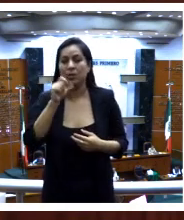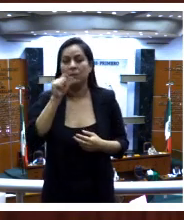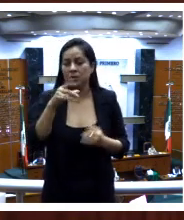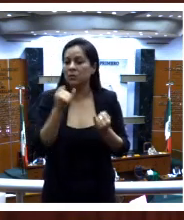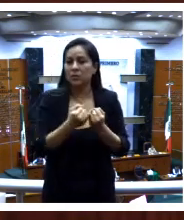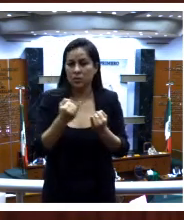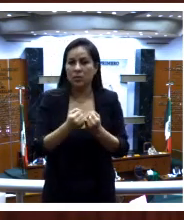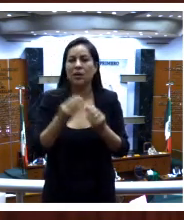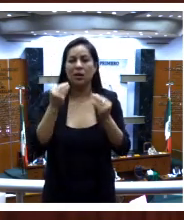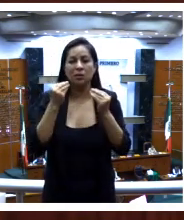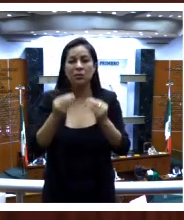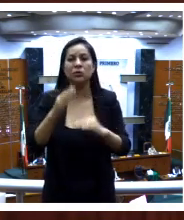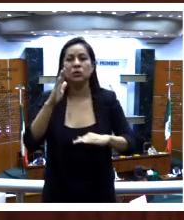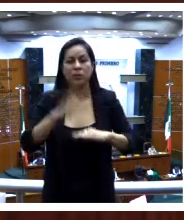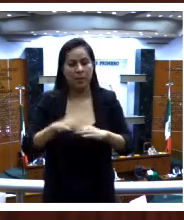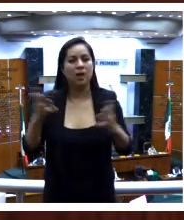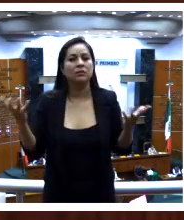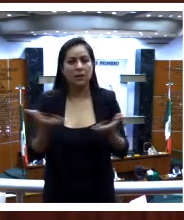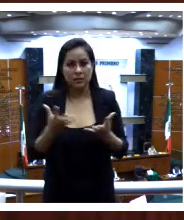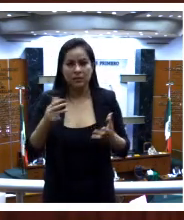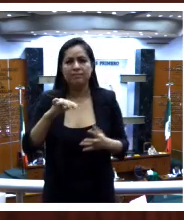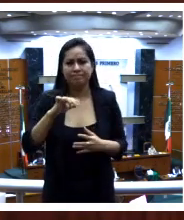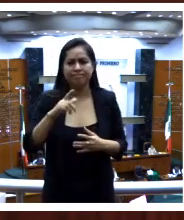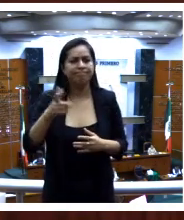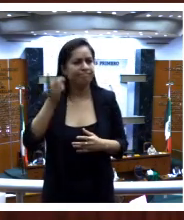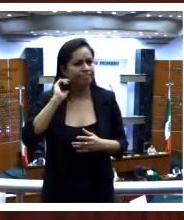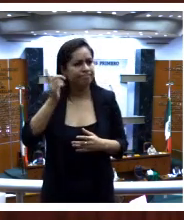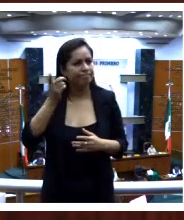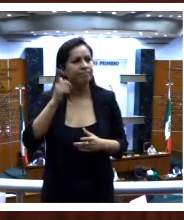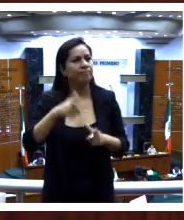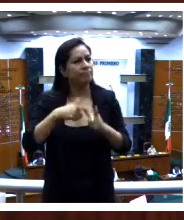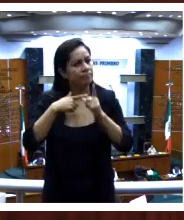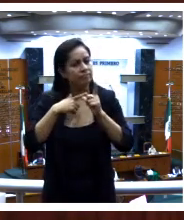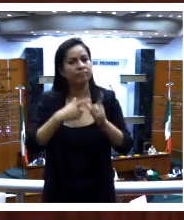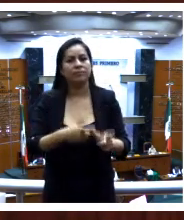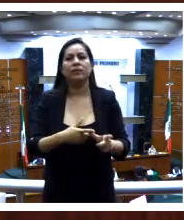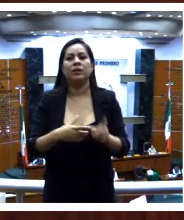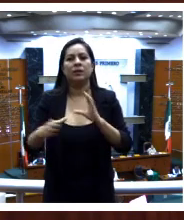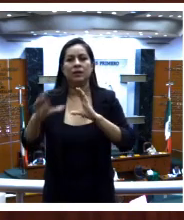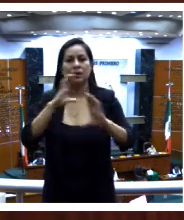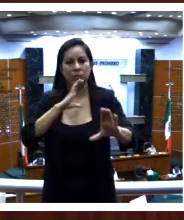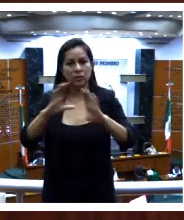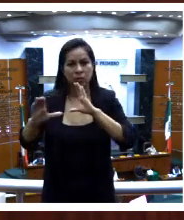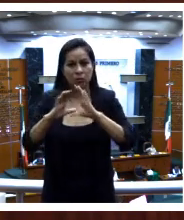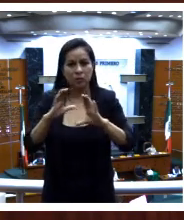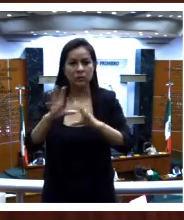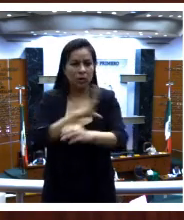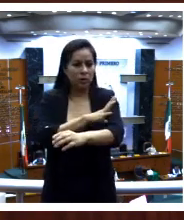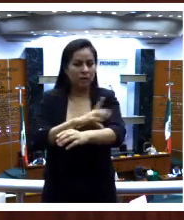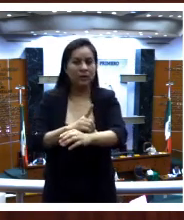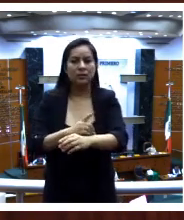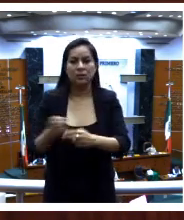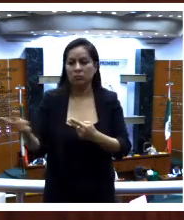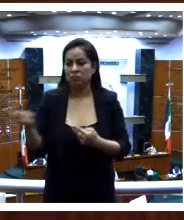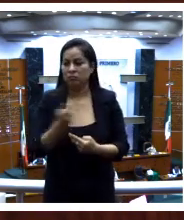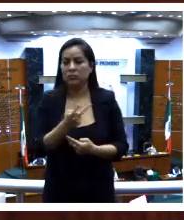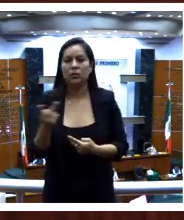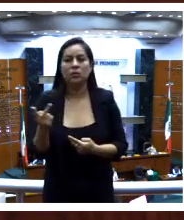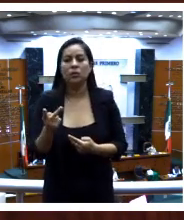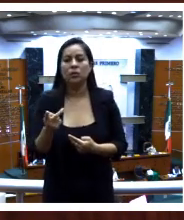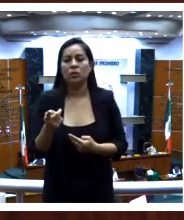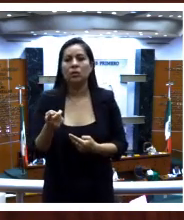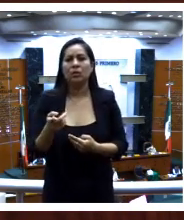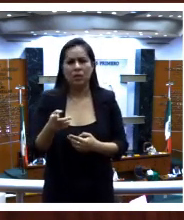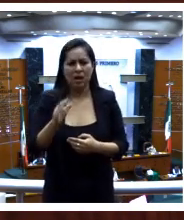supuesto, hay mucho más que hacer. Yo espero que mantengamos esta comunicación, esta coordinación.